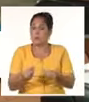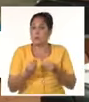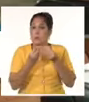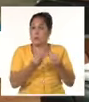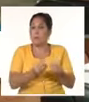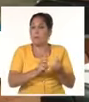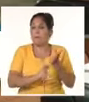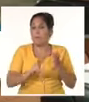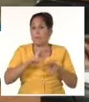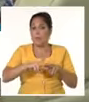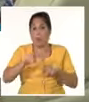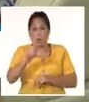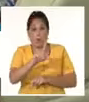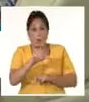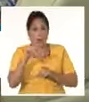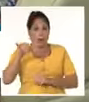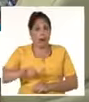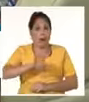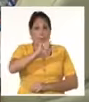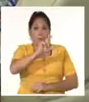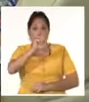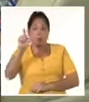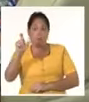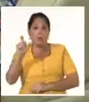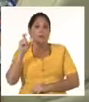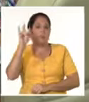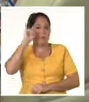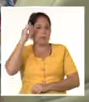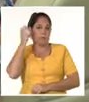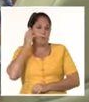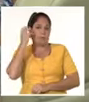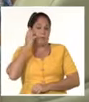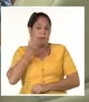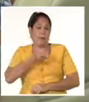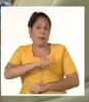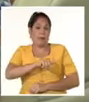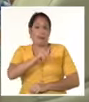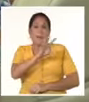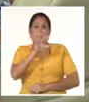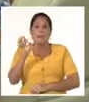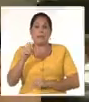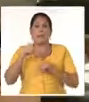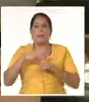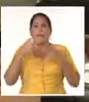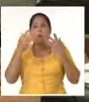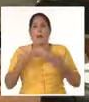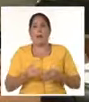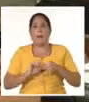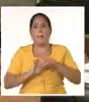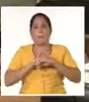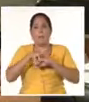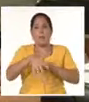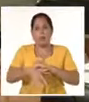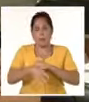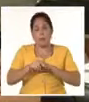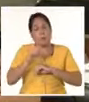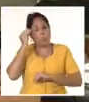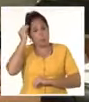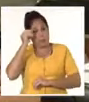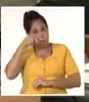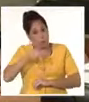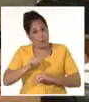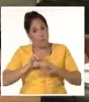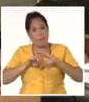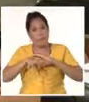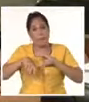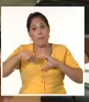el aeropuerto de ín con destino a hantan salió ayer el donativo de 100 toneladas de picadillo por carretera que debe estarse recibiendo en el día de hoy donde se van